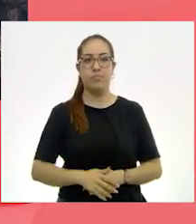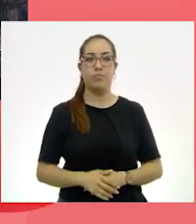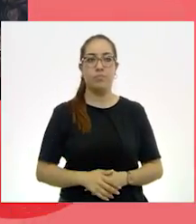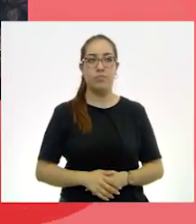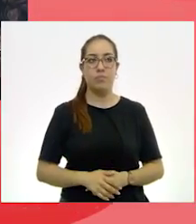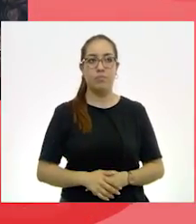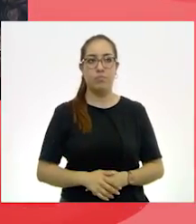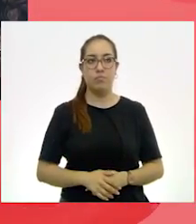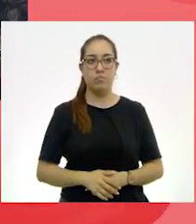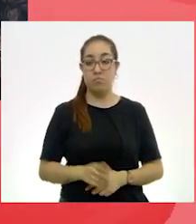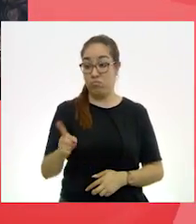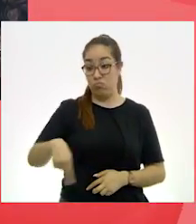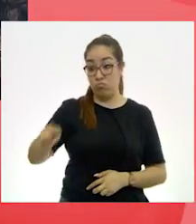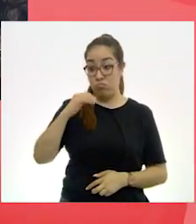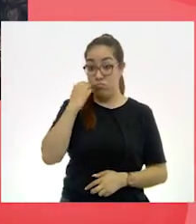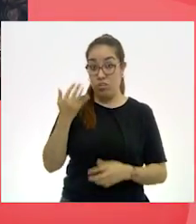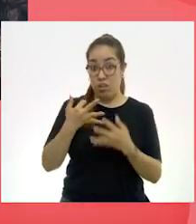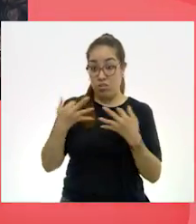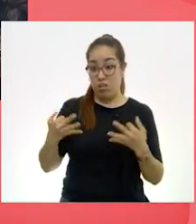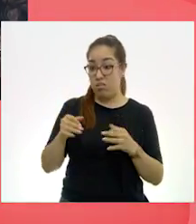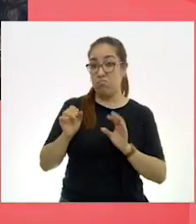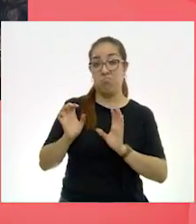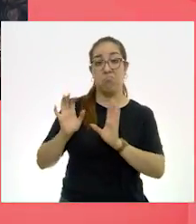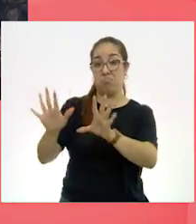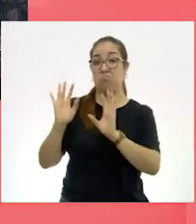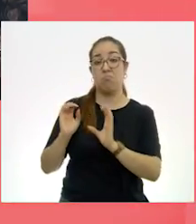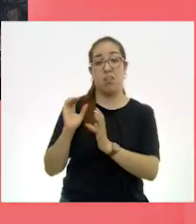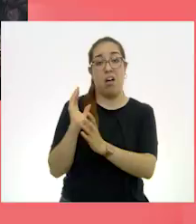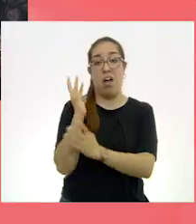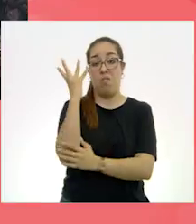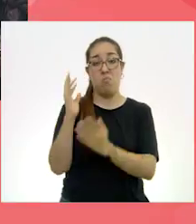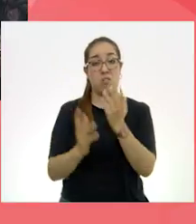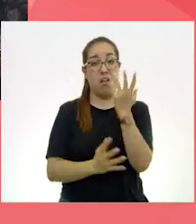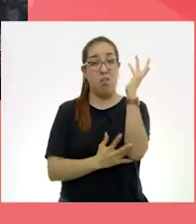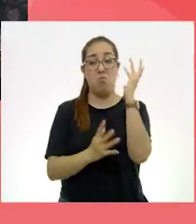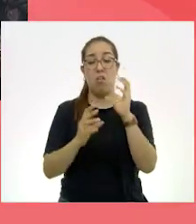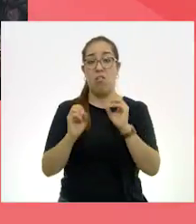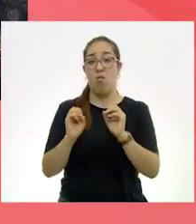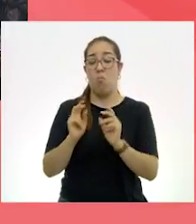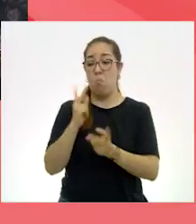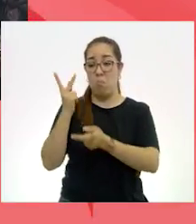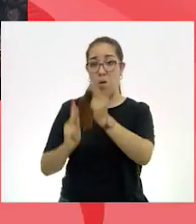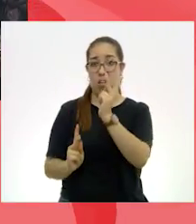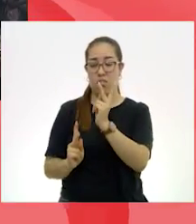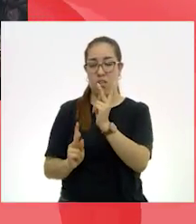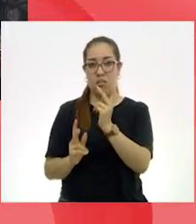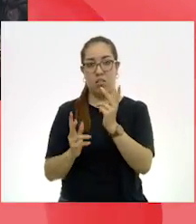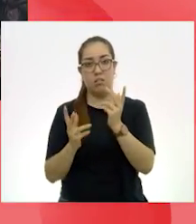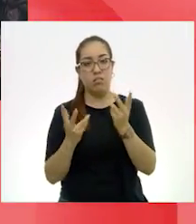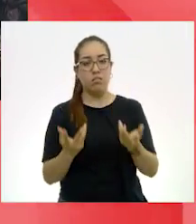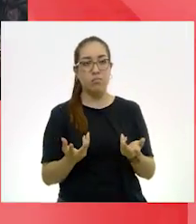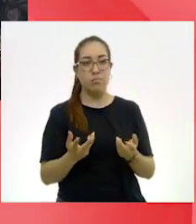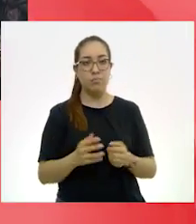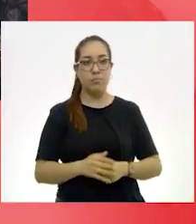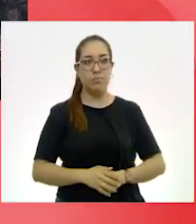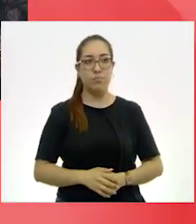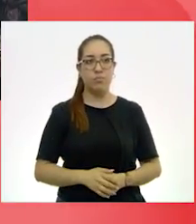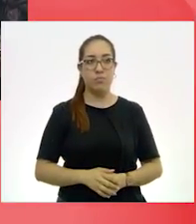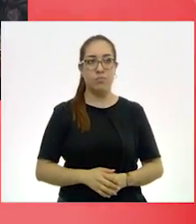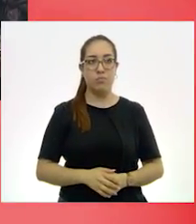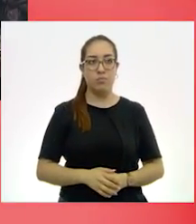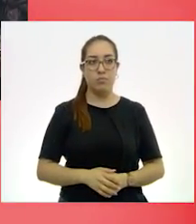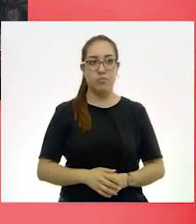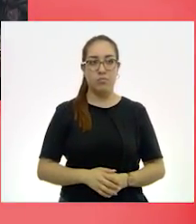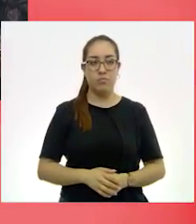cuando le dicen: pues, si quieren tierras, ahí están las macetas, o ni en macetas van a poder sembrar. Bueno, dicho eso, en un